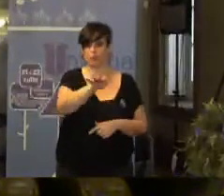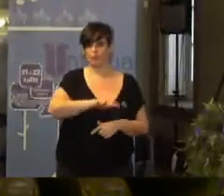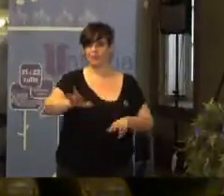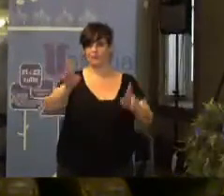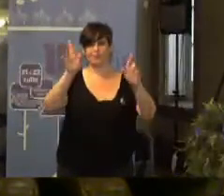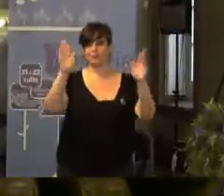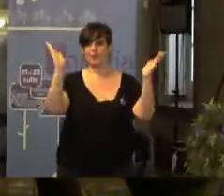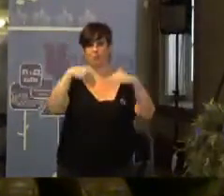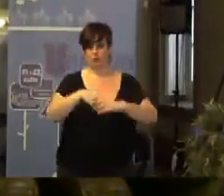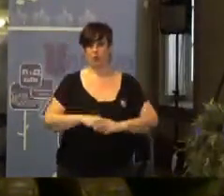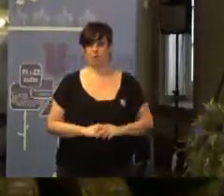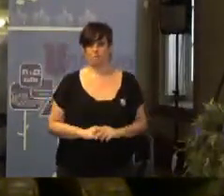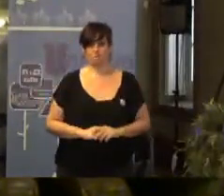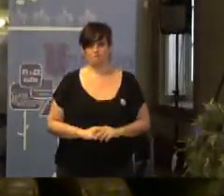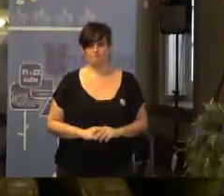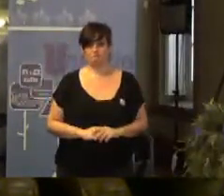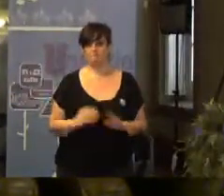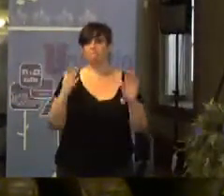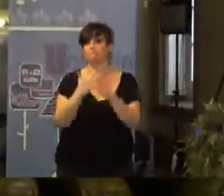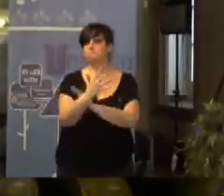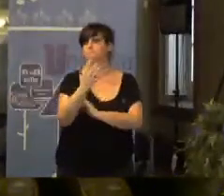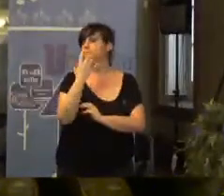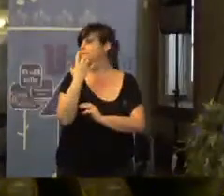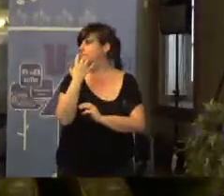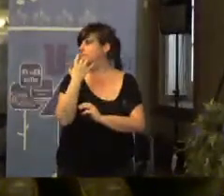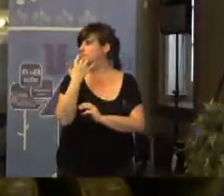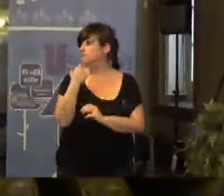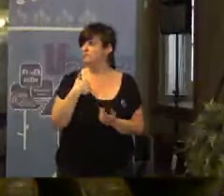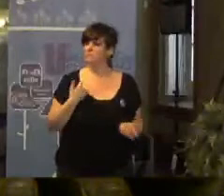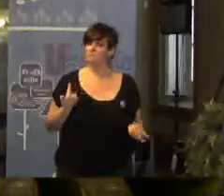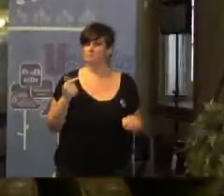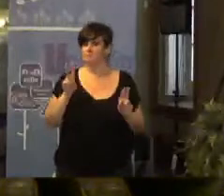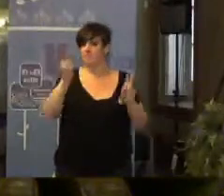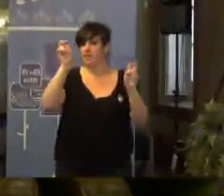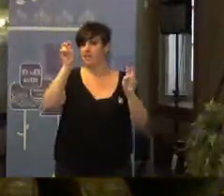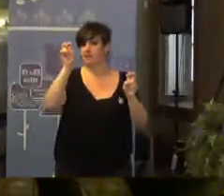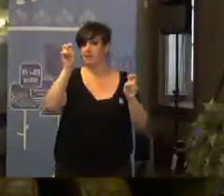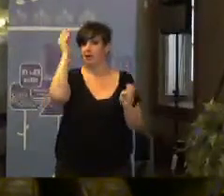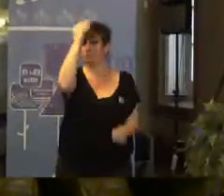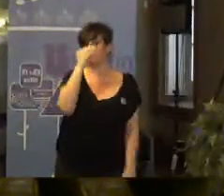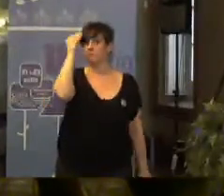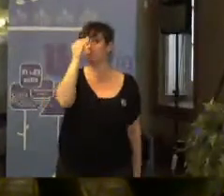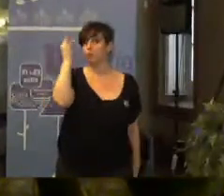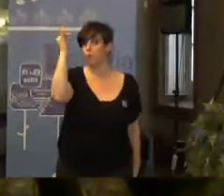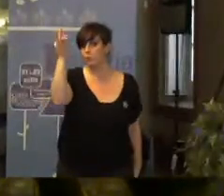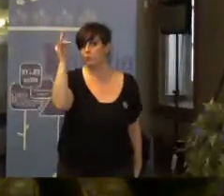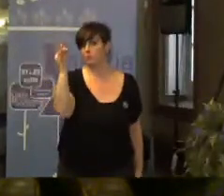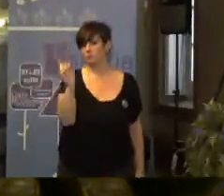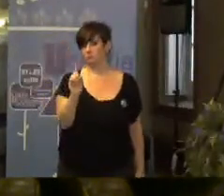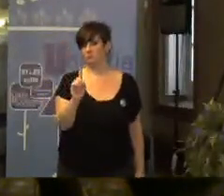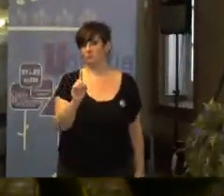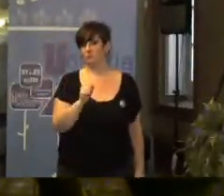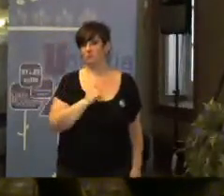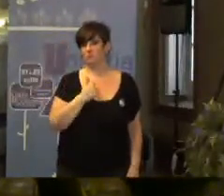esperanza. É dicir, eu quero, son gramsciana, entón eso de optimismo da vontade a pesar do pesimismo da razón, me